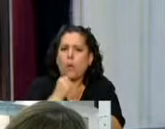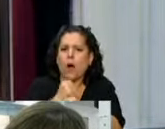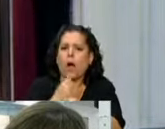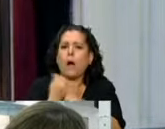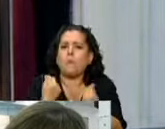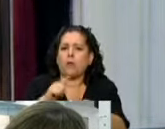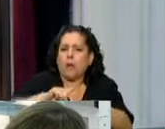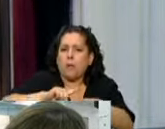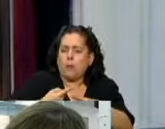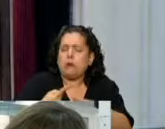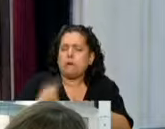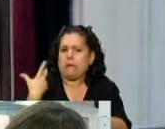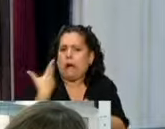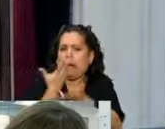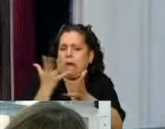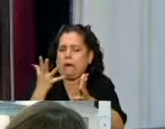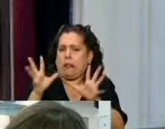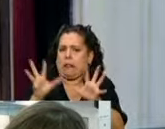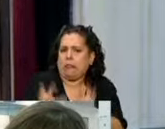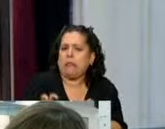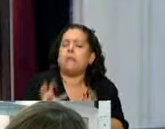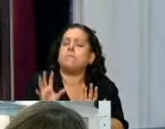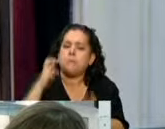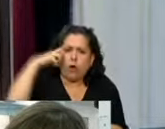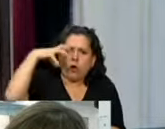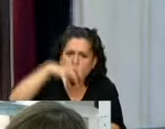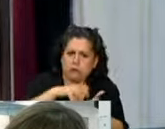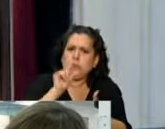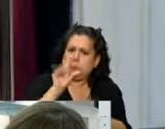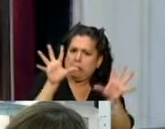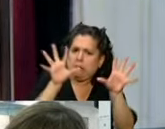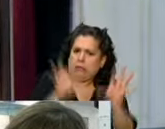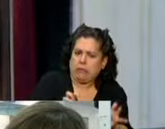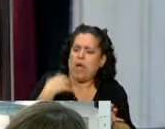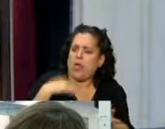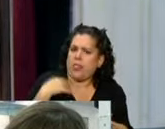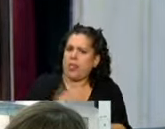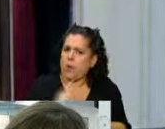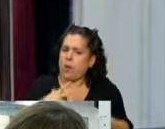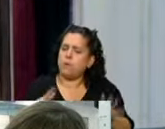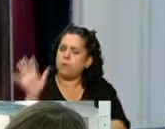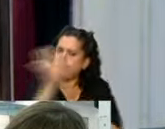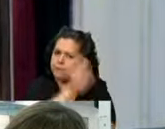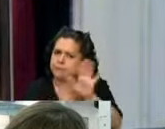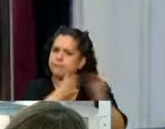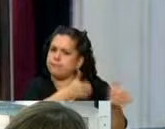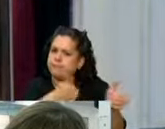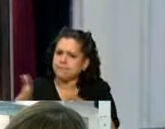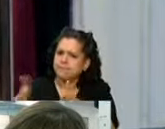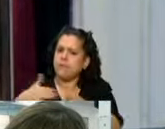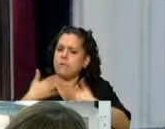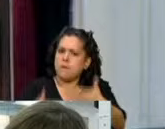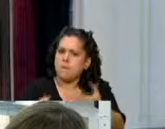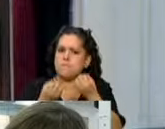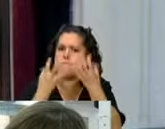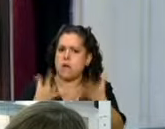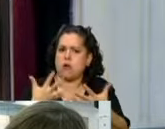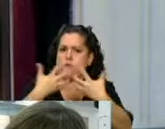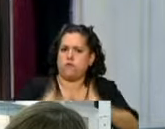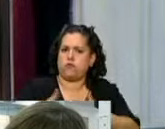Laura donde con sigen la unidad es en recomponerlo de enero en lo que es la fórmula total es donde aparecen las diferencias Laura vos crees tiene